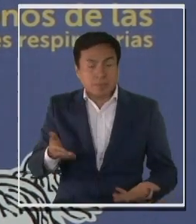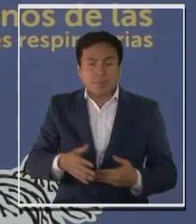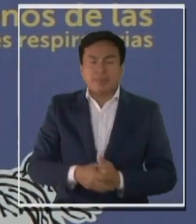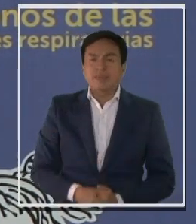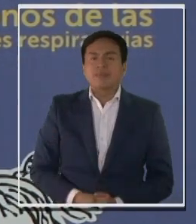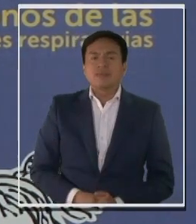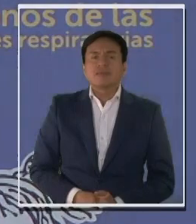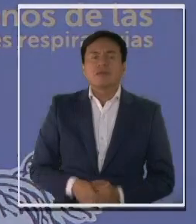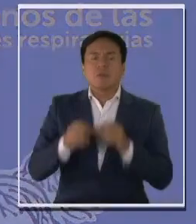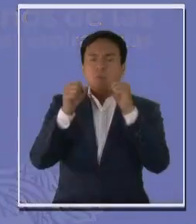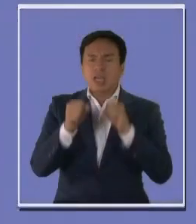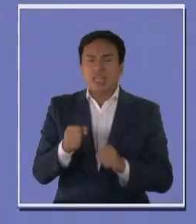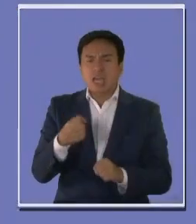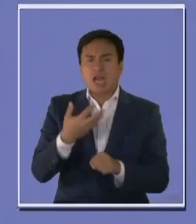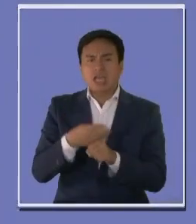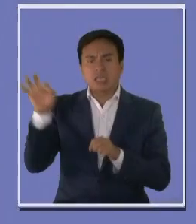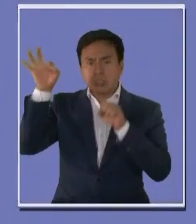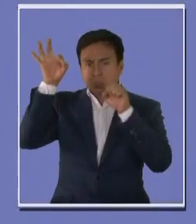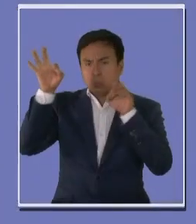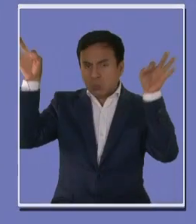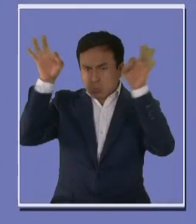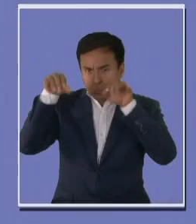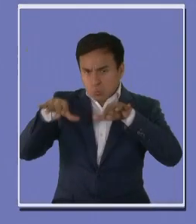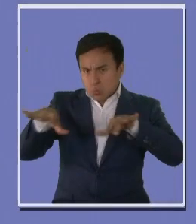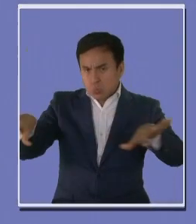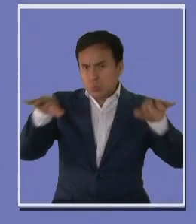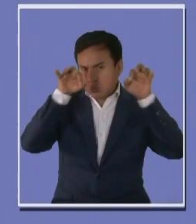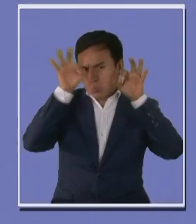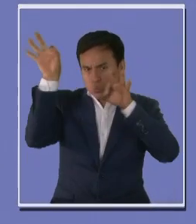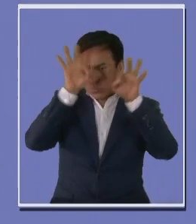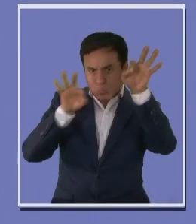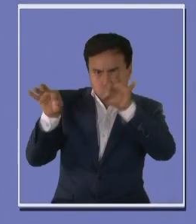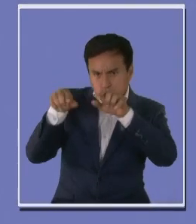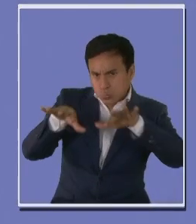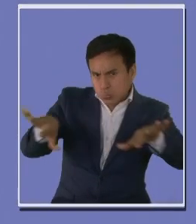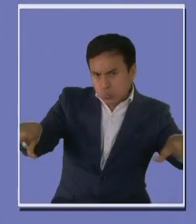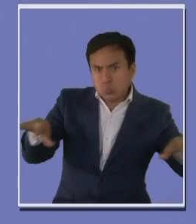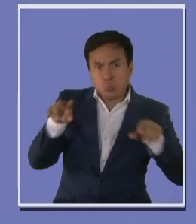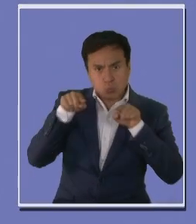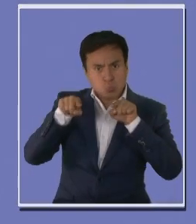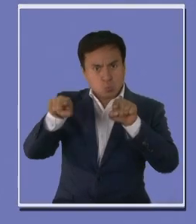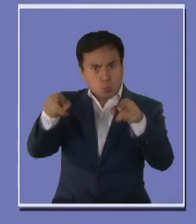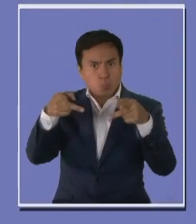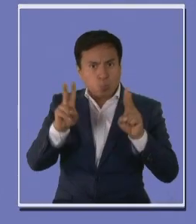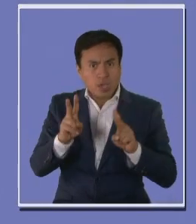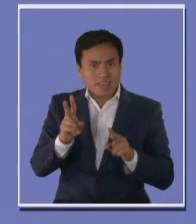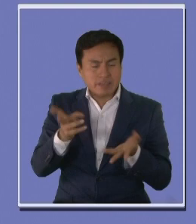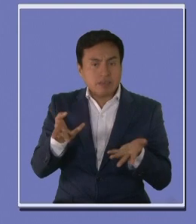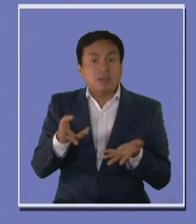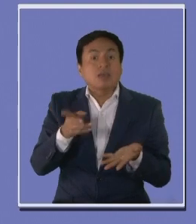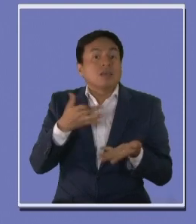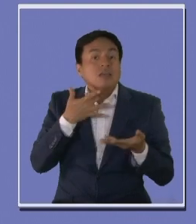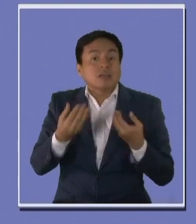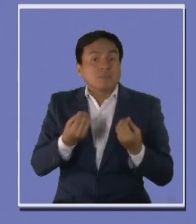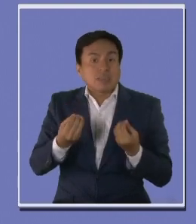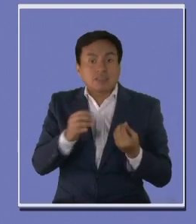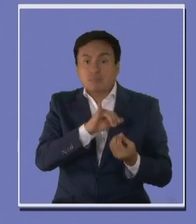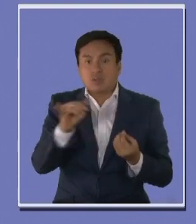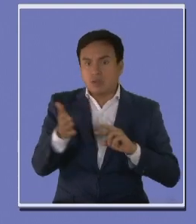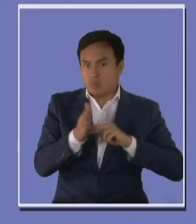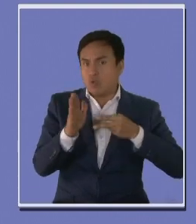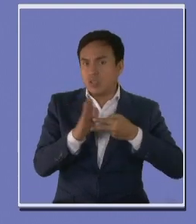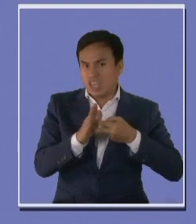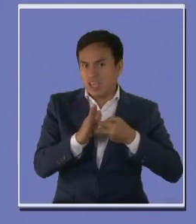puede existir estas cocinculación circulación al mismo tiempo de ambos virus y eso puede generar mayores